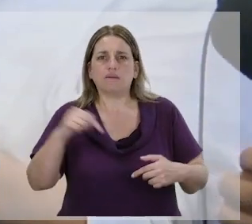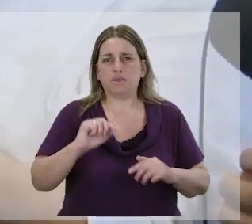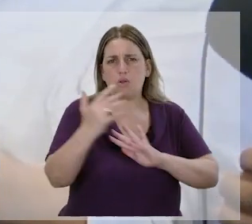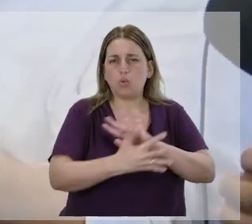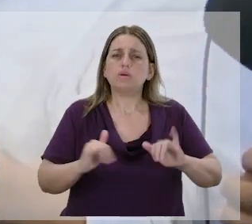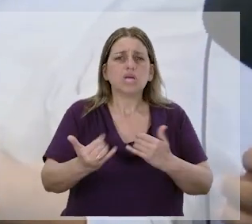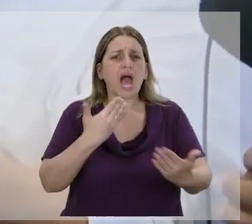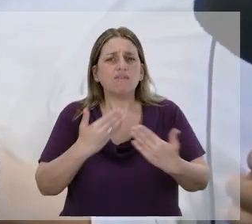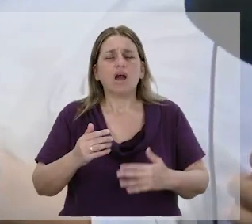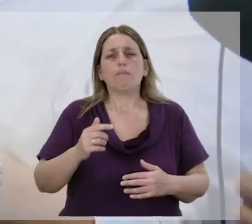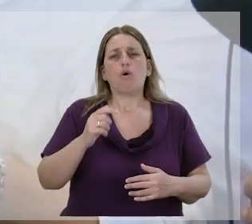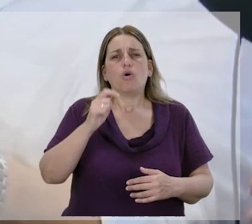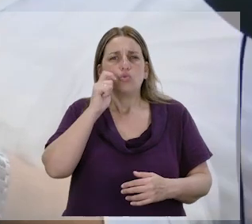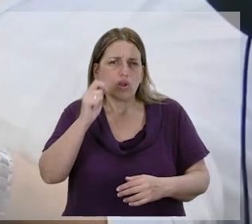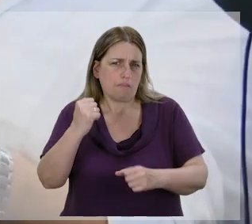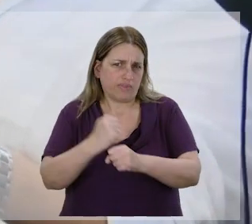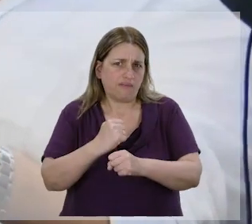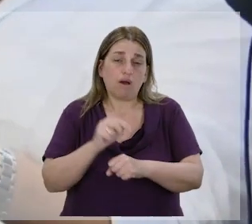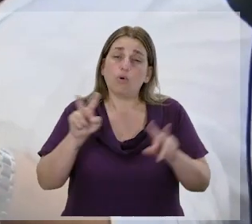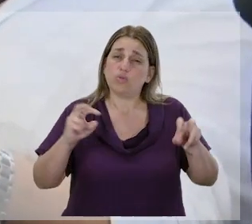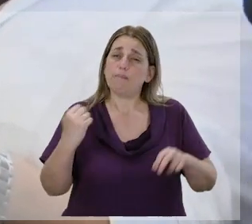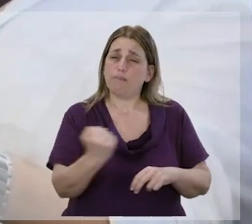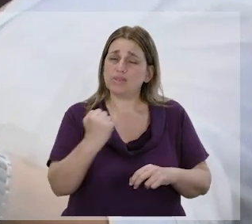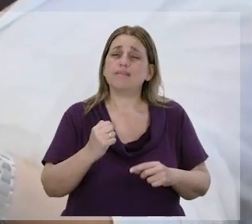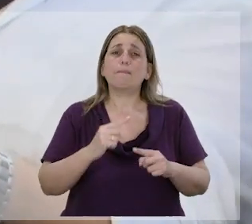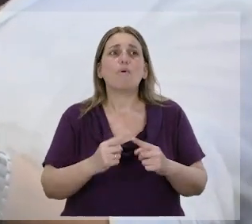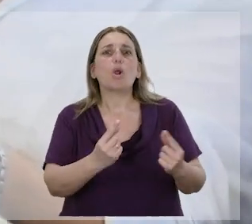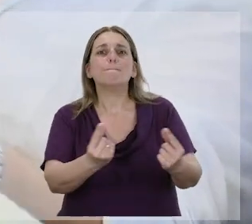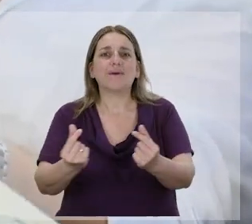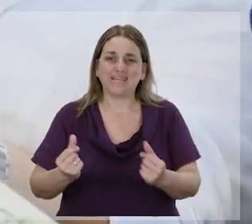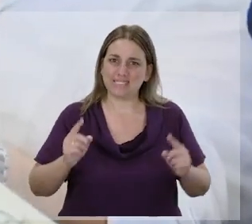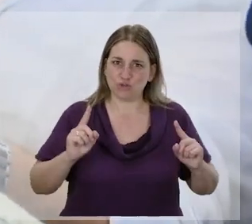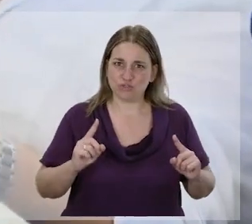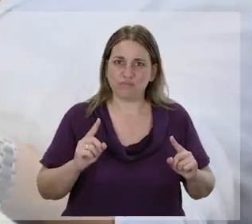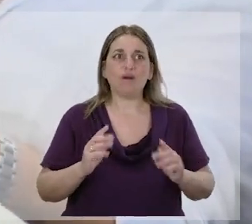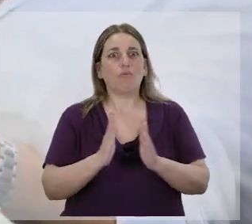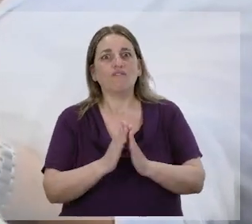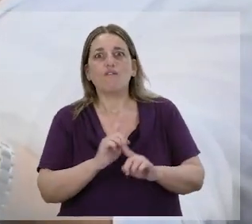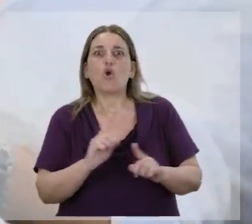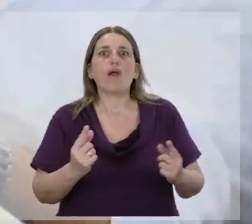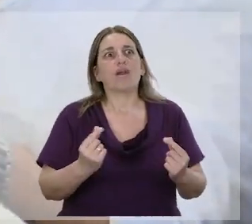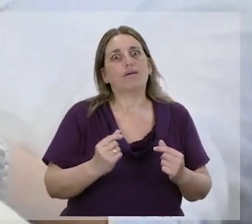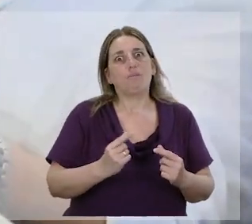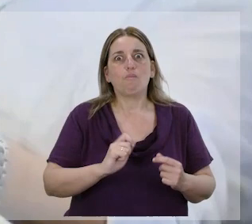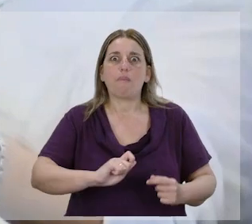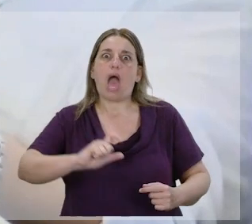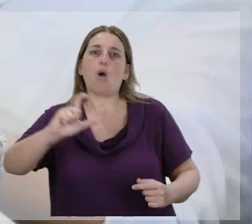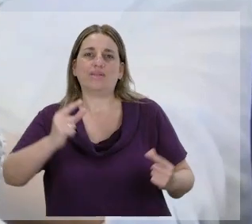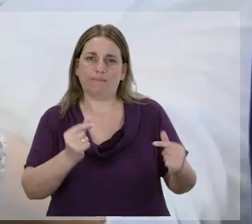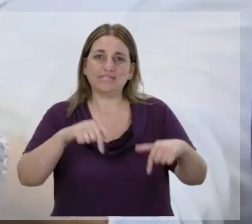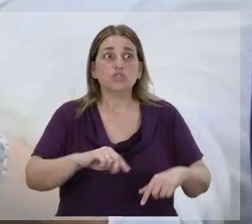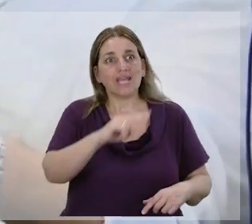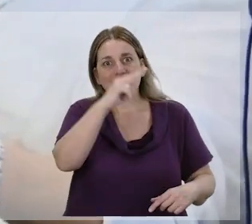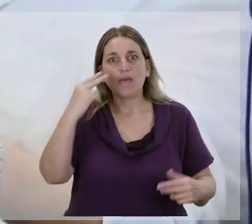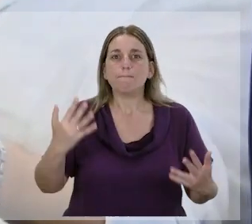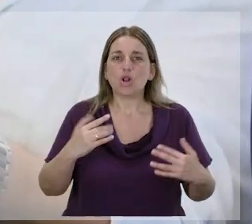país. Hemos conversado con operadores por un tema muy importante que son los precios. No hay que subirse al caballo,